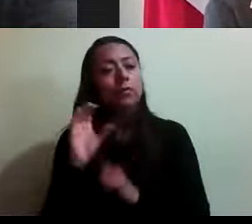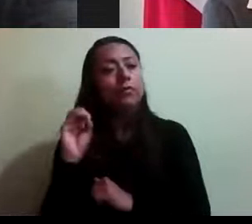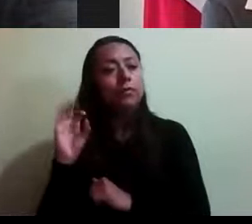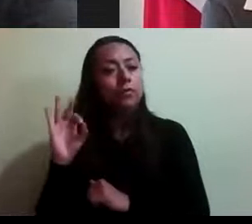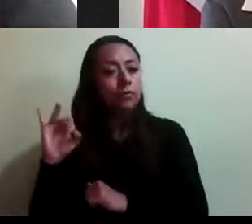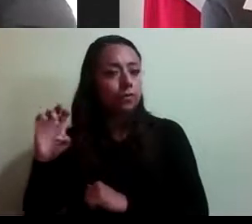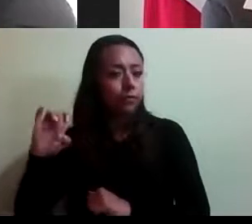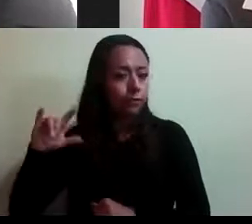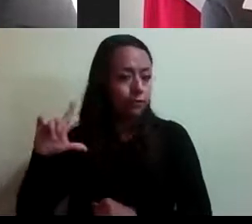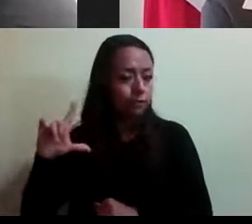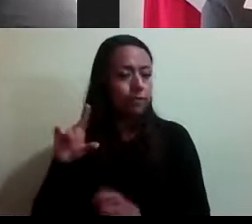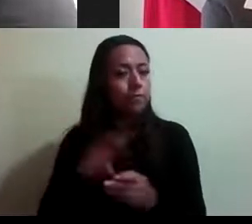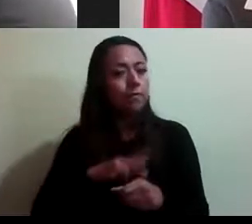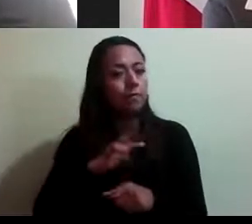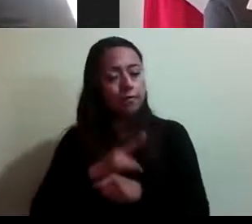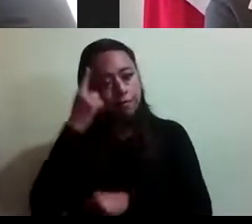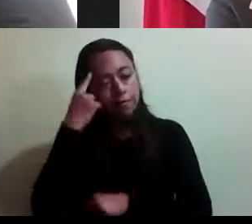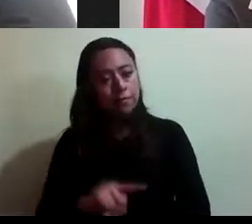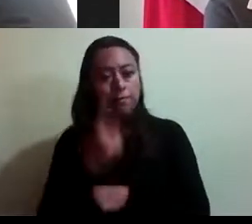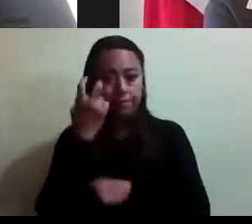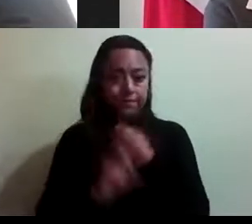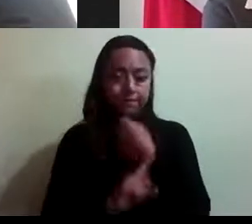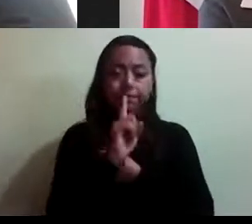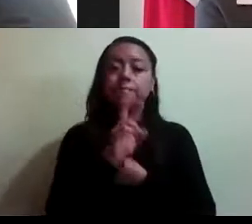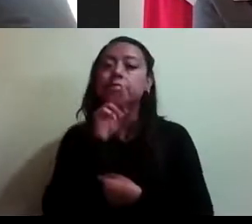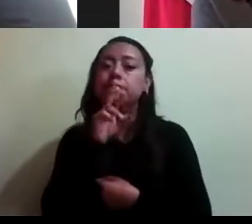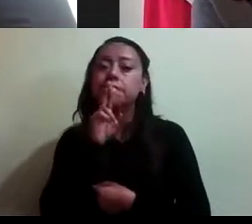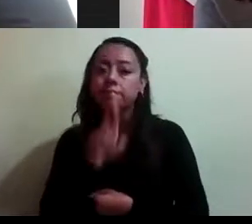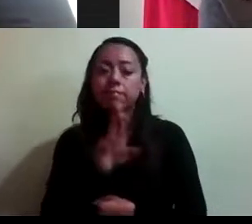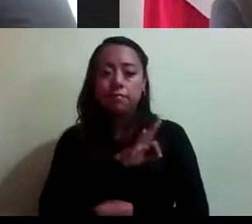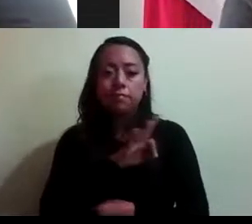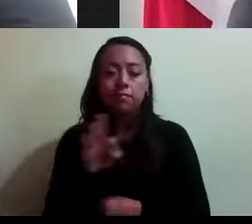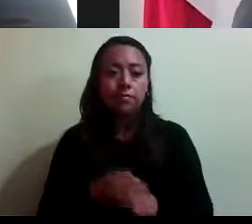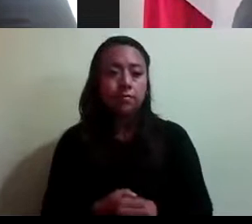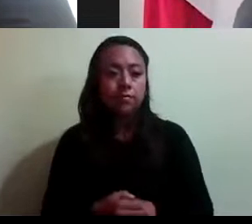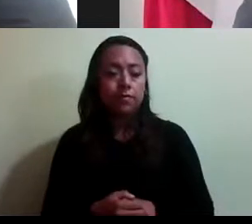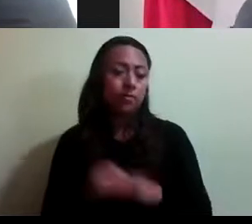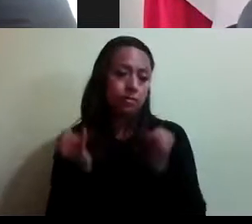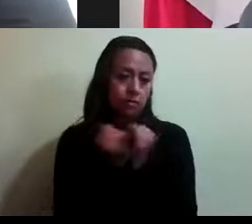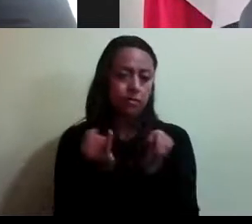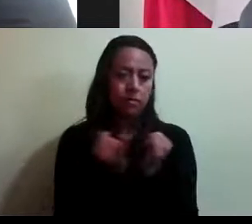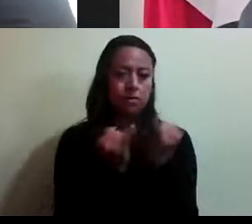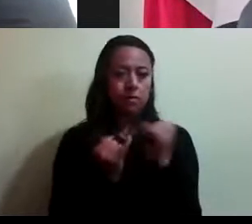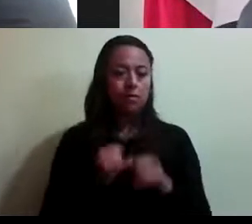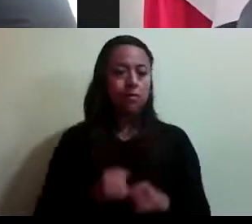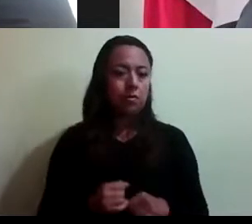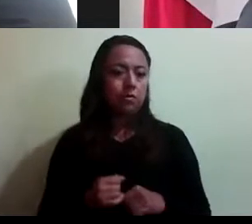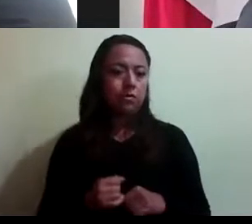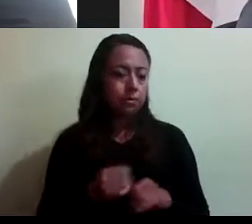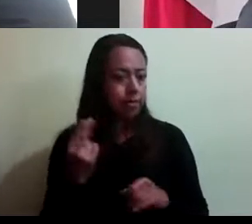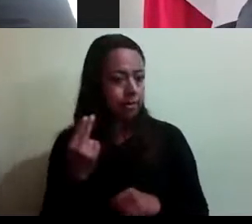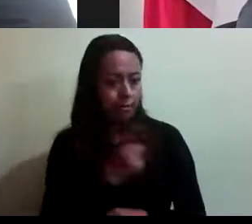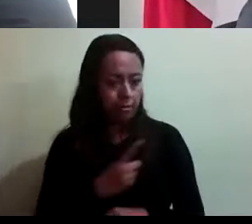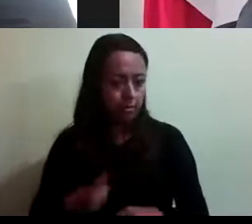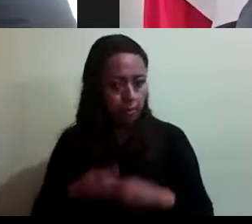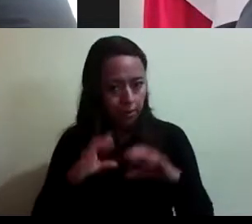para resolver este asunto, y obviamente que se cuidarán muy bien los detalles del